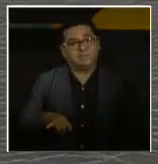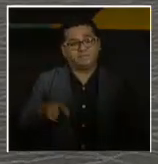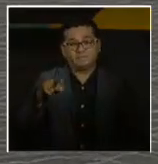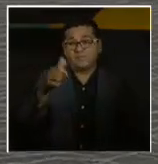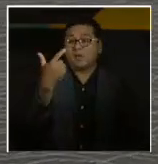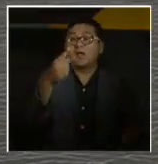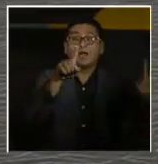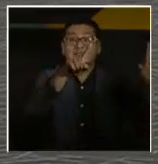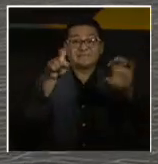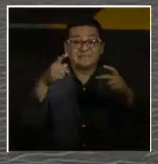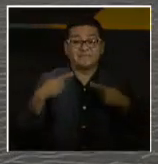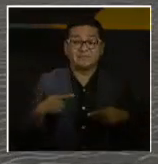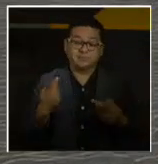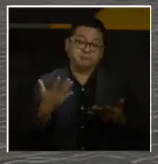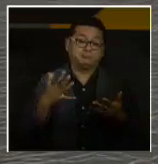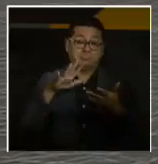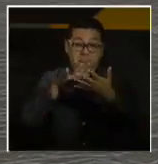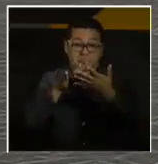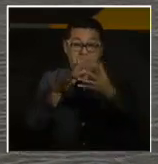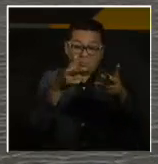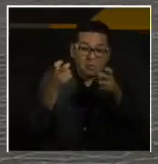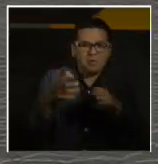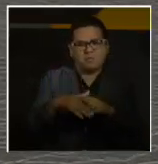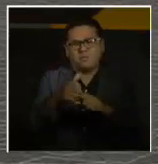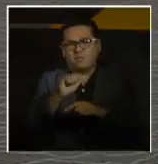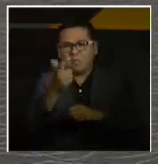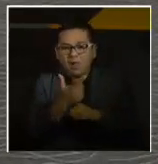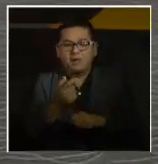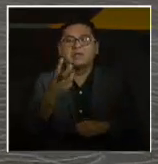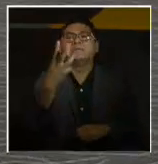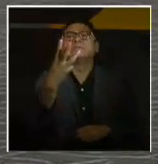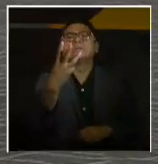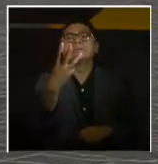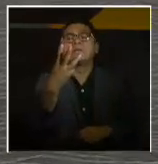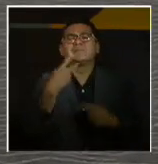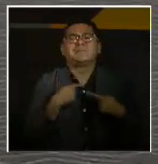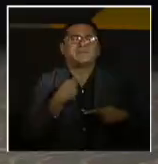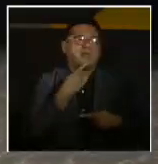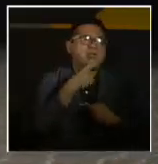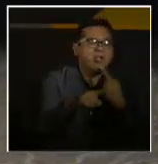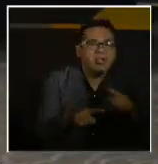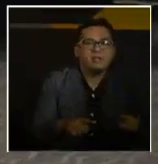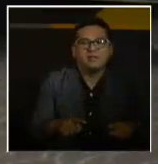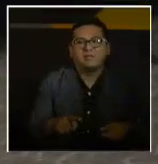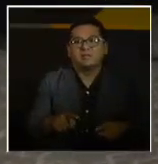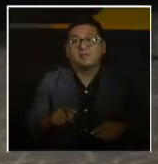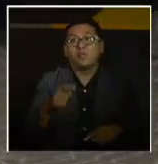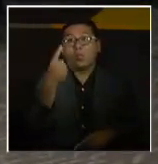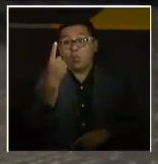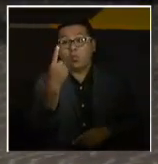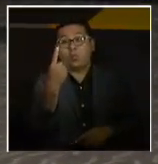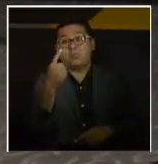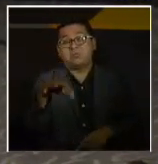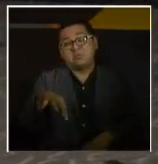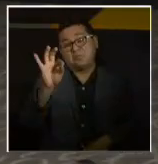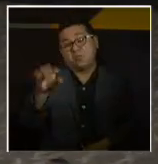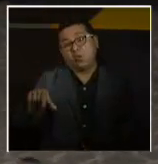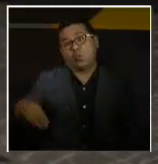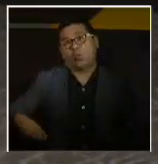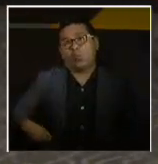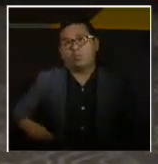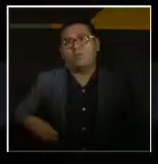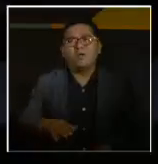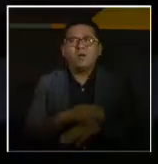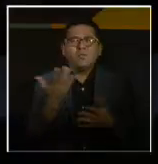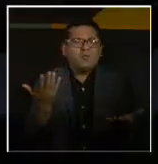De cada 100 delitos que se cometen en Yucatán, solamente 13 se denuncian. Y de esos, solamente uno se encuentra el culpable.